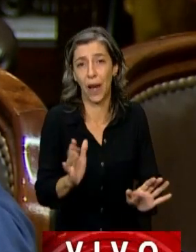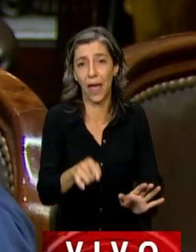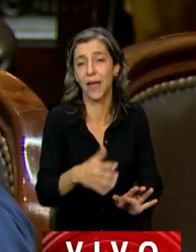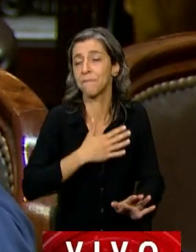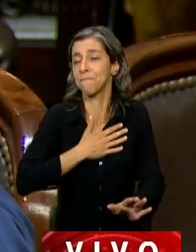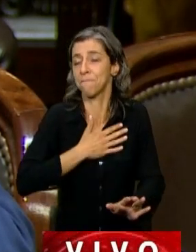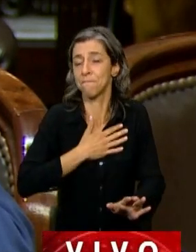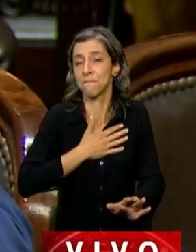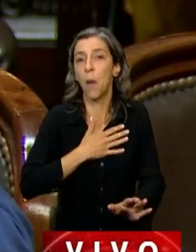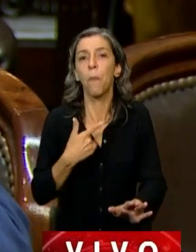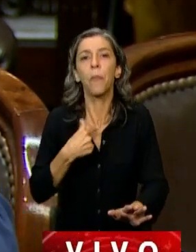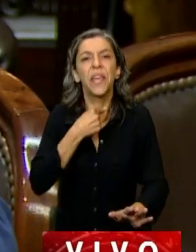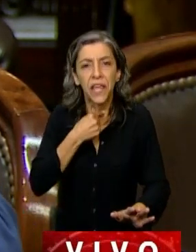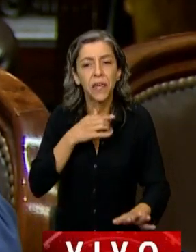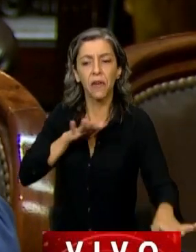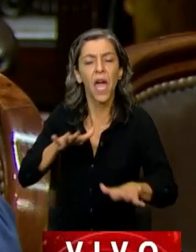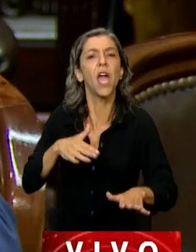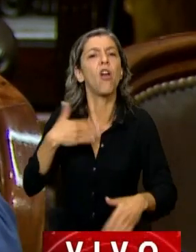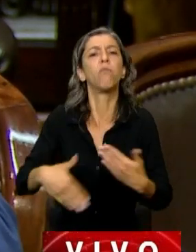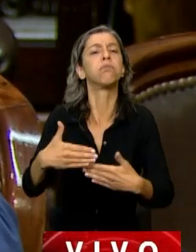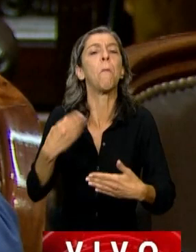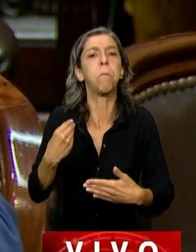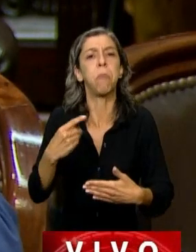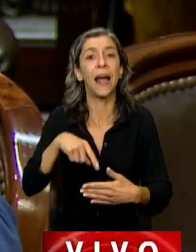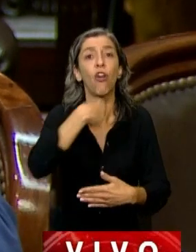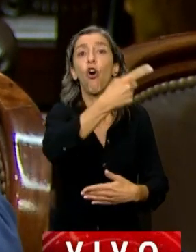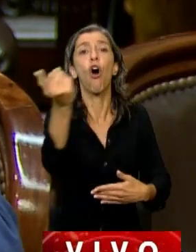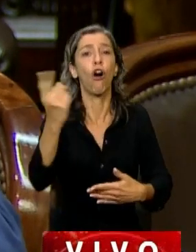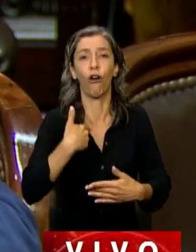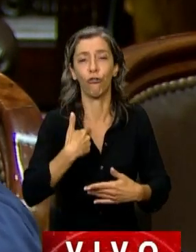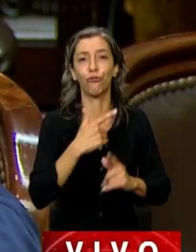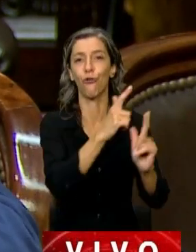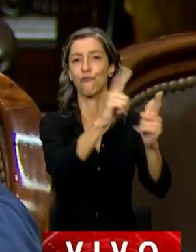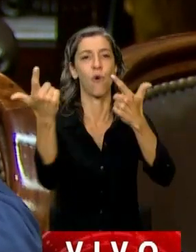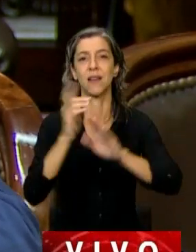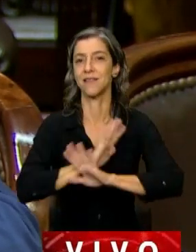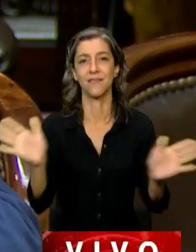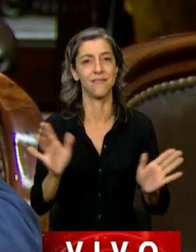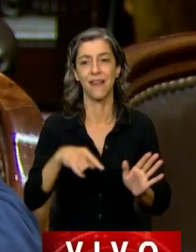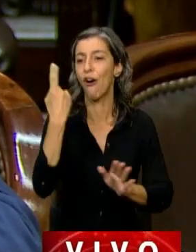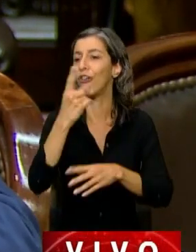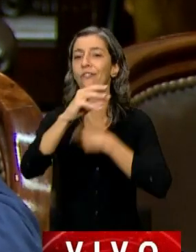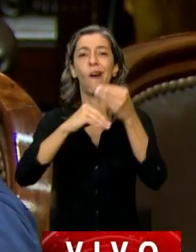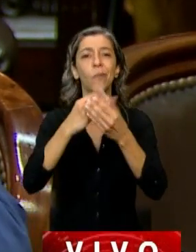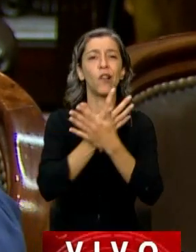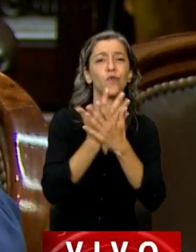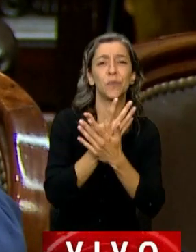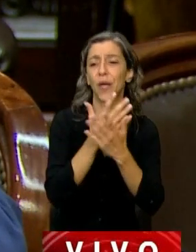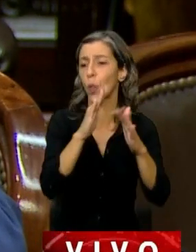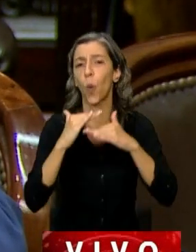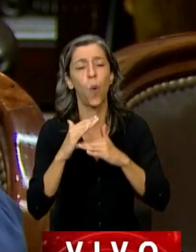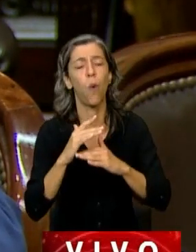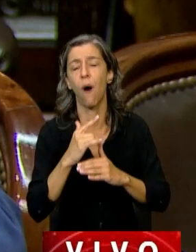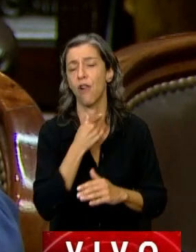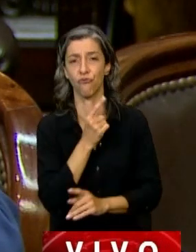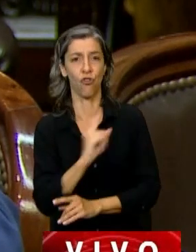algo para que esto no le pase a nadie más, para que esto no lo sufra ninguna otra familia.